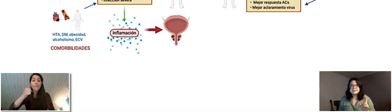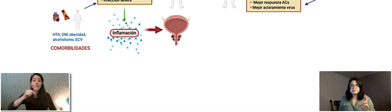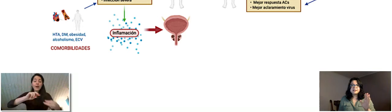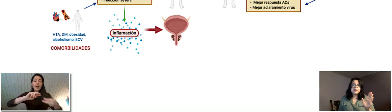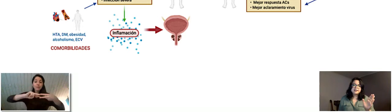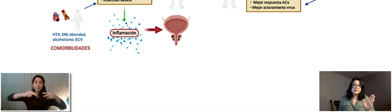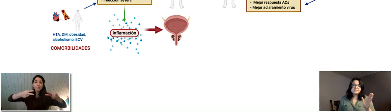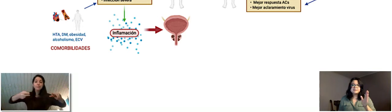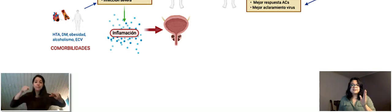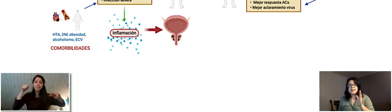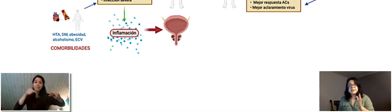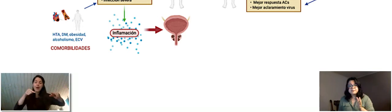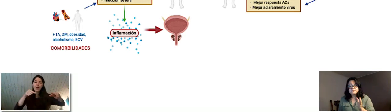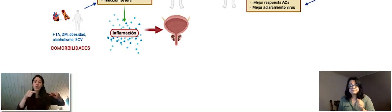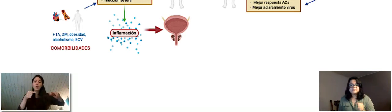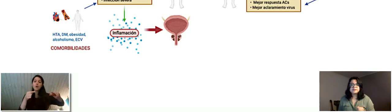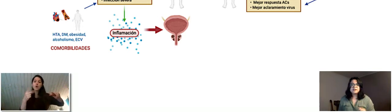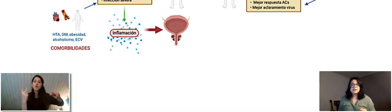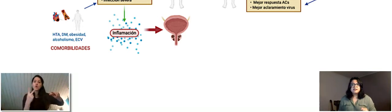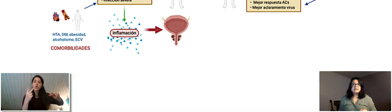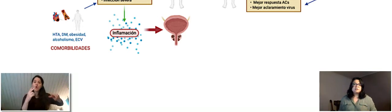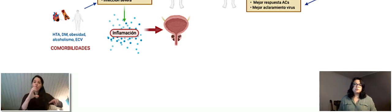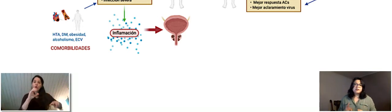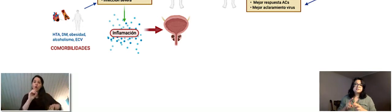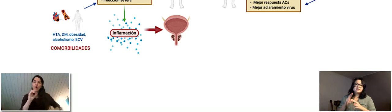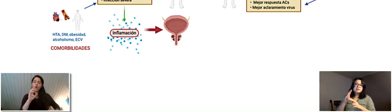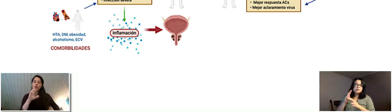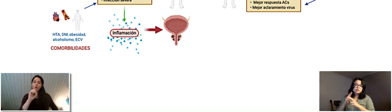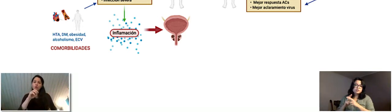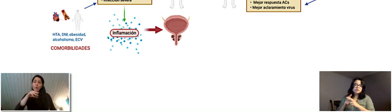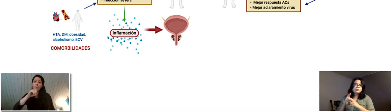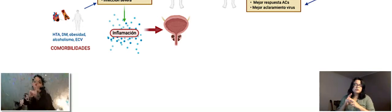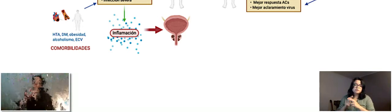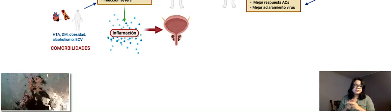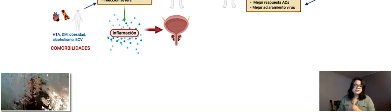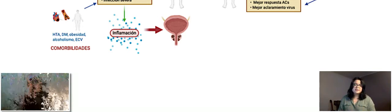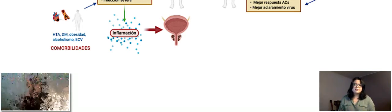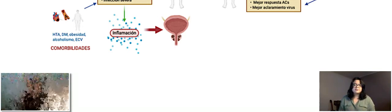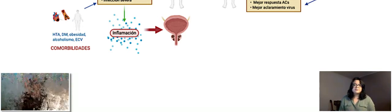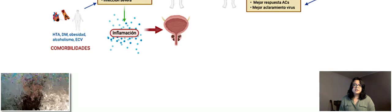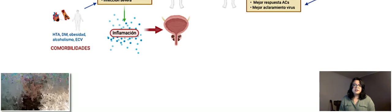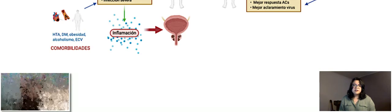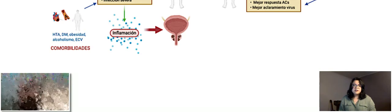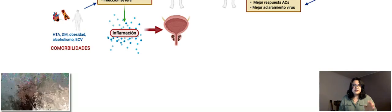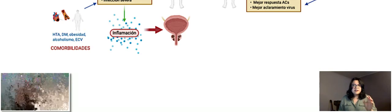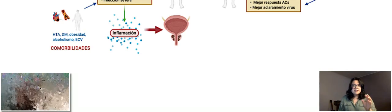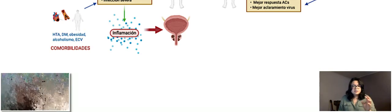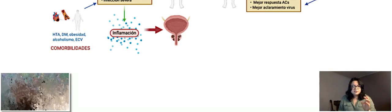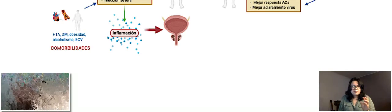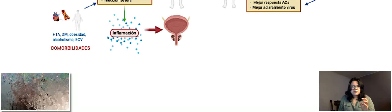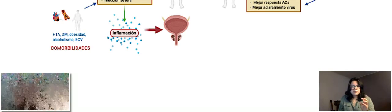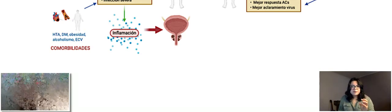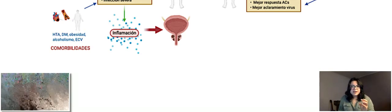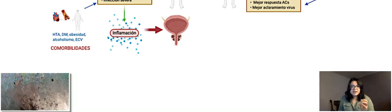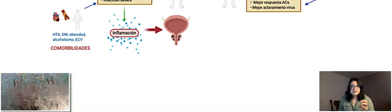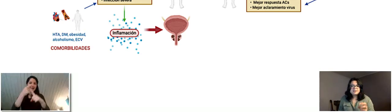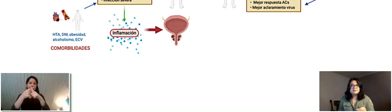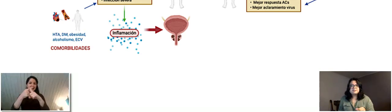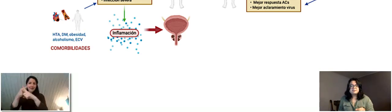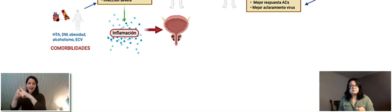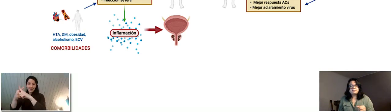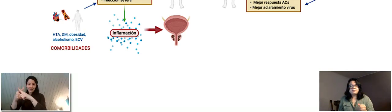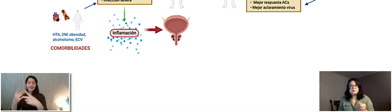que se llaman X e Y, y las mujeres tienen 2 cromosomas X. Y en ese